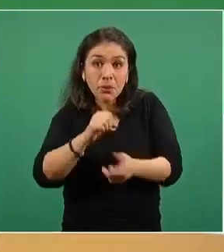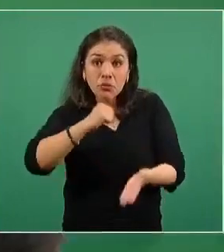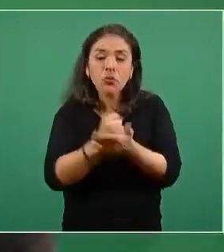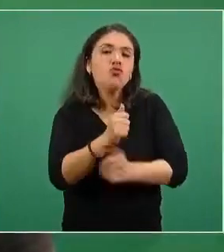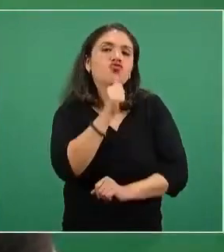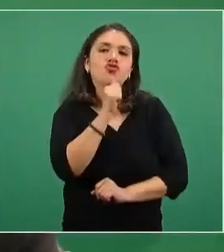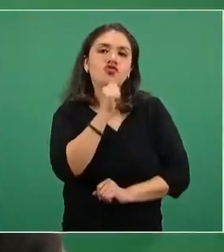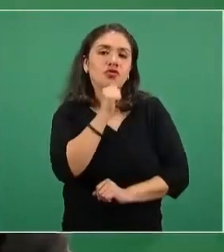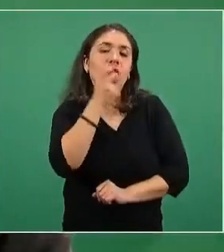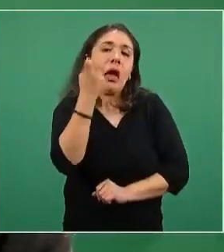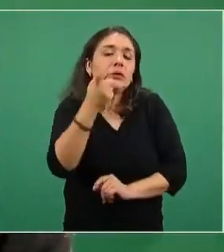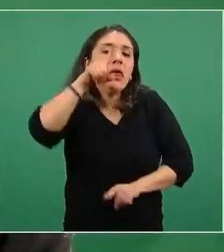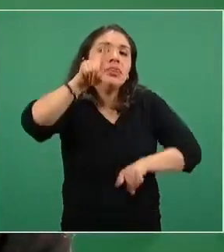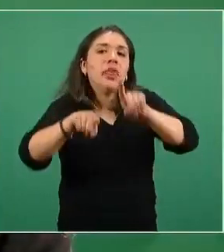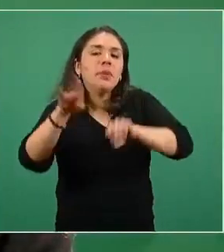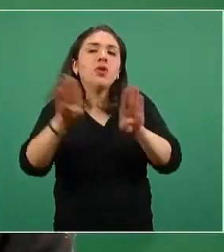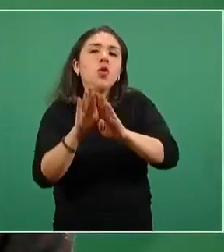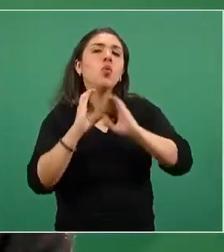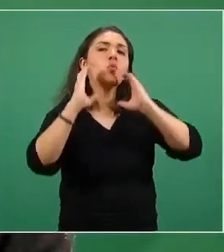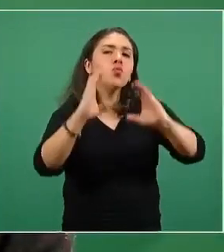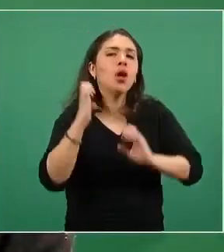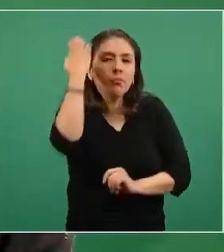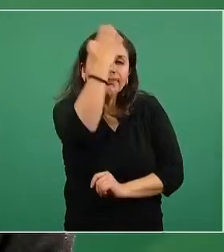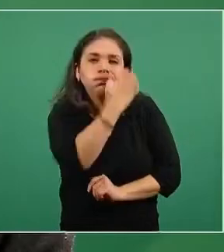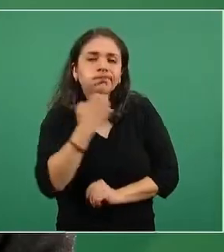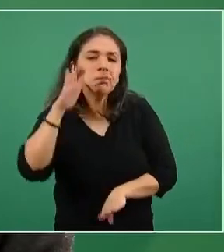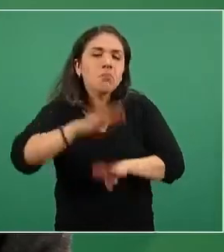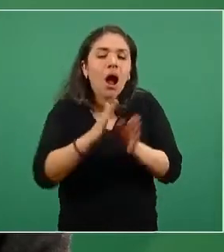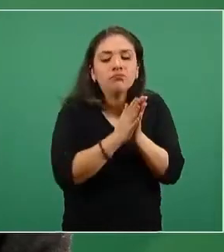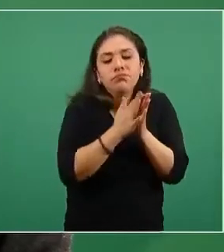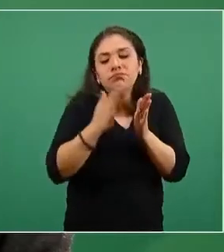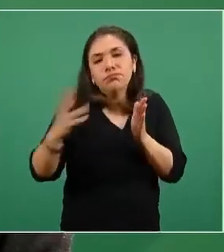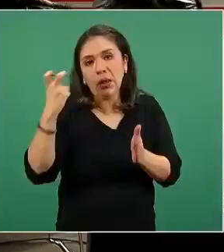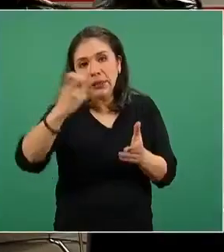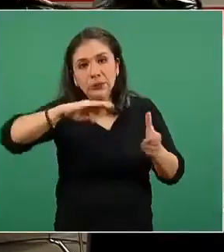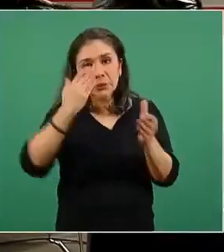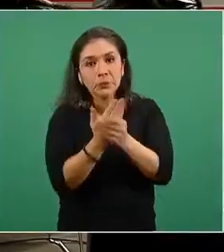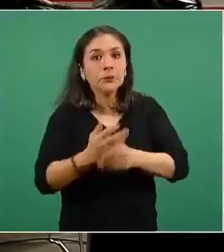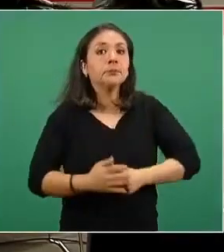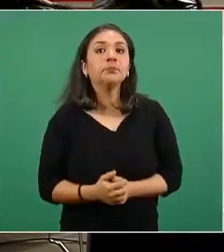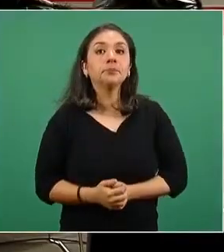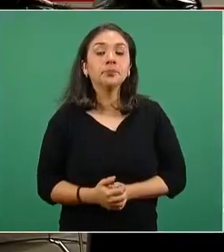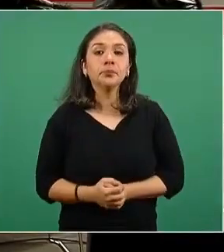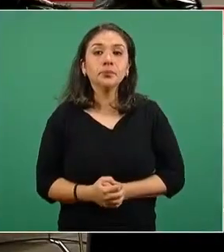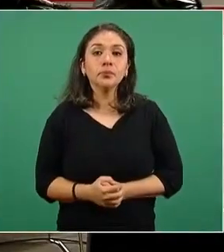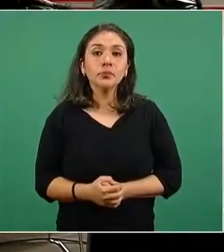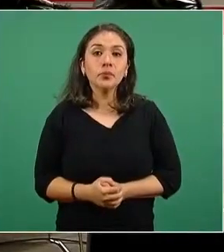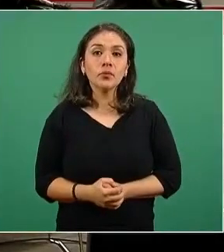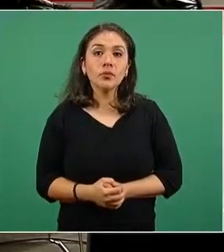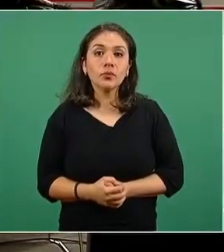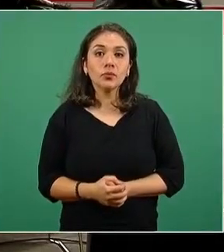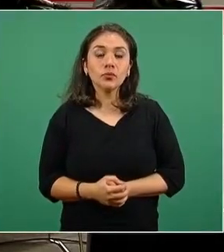y dependerá del análisis cuidadoso del expediente.